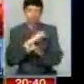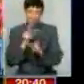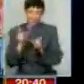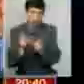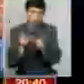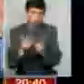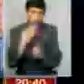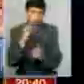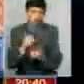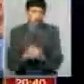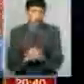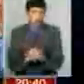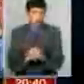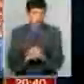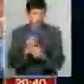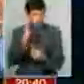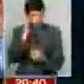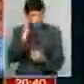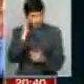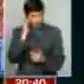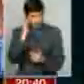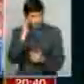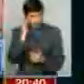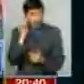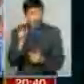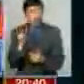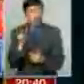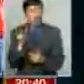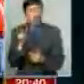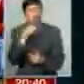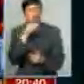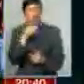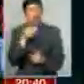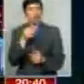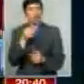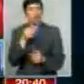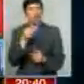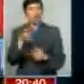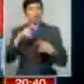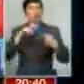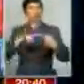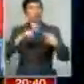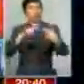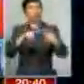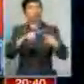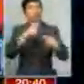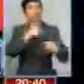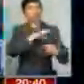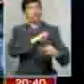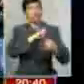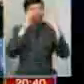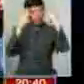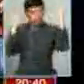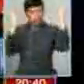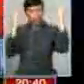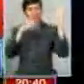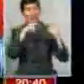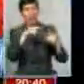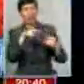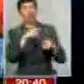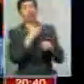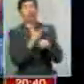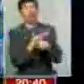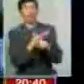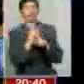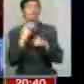medio reflejo. Lo que dije antes, son de equipos que tiene una historia